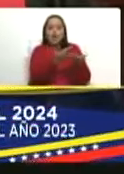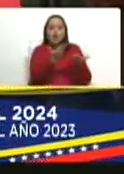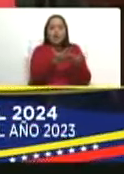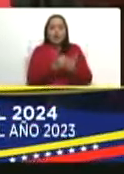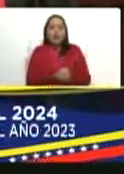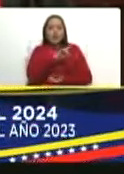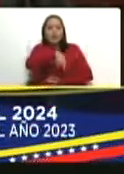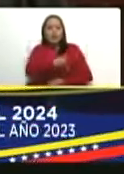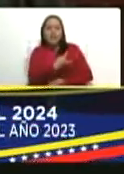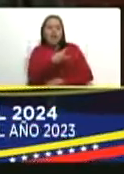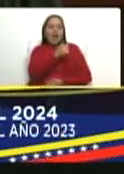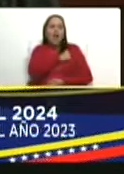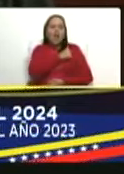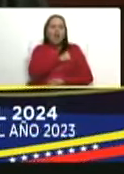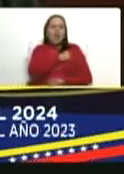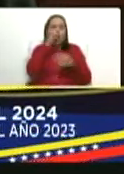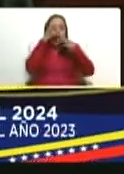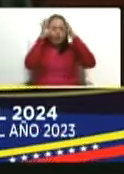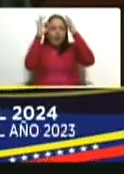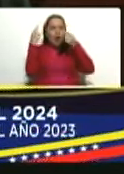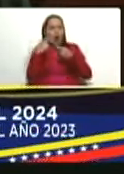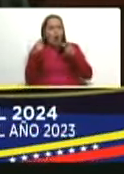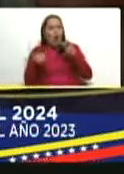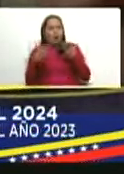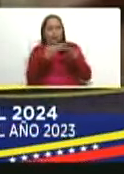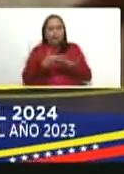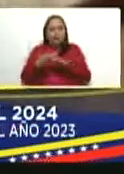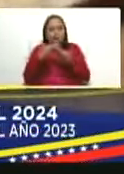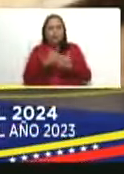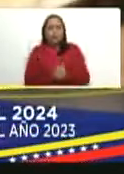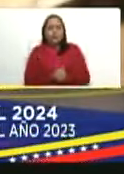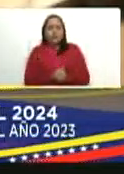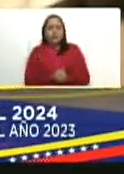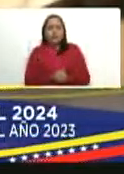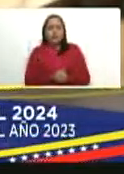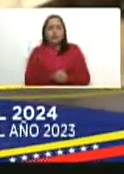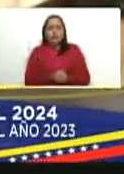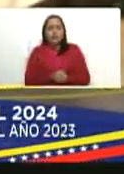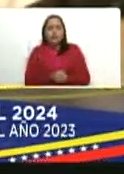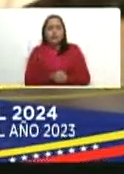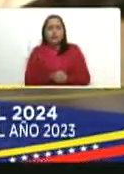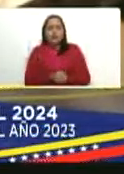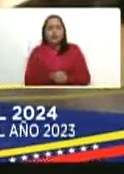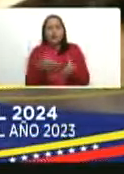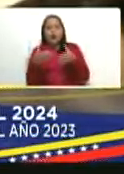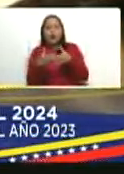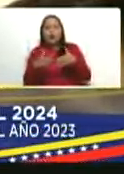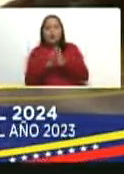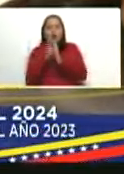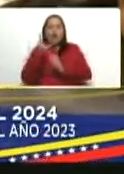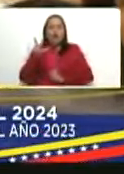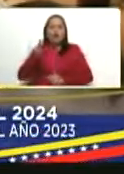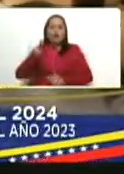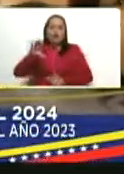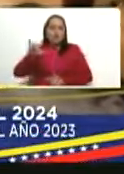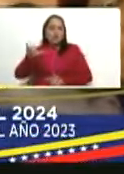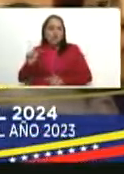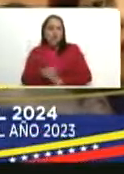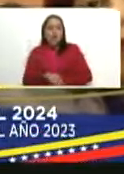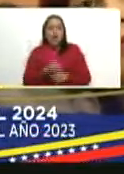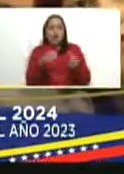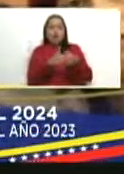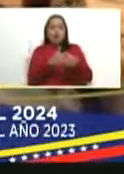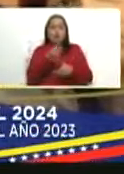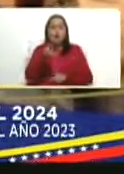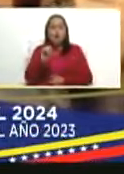IESA y de otras universidades privadas, por el Instituto Sedice, por el Grupo Santa Lucía, el Grupo Roraima, por el Alto